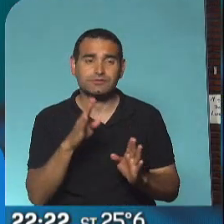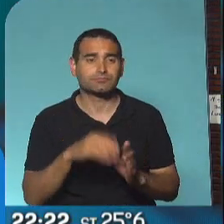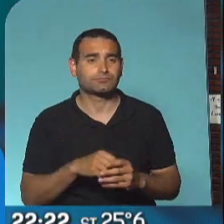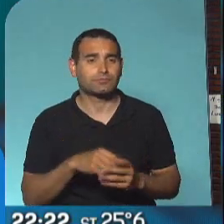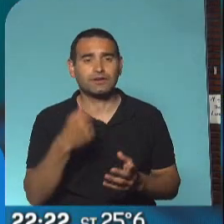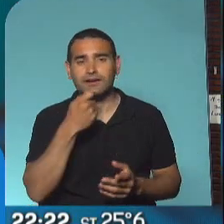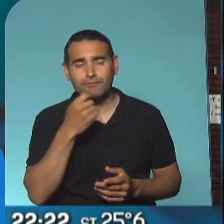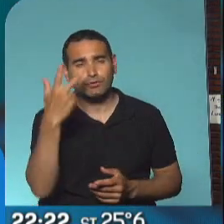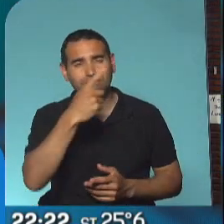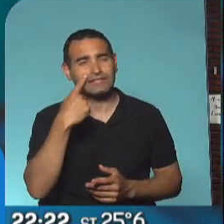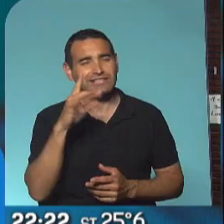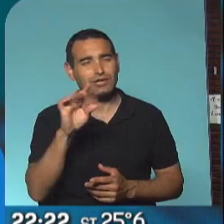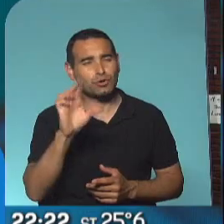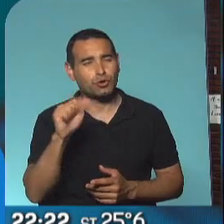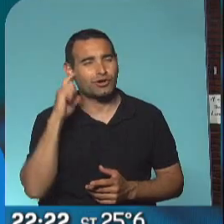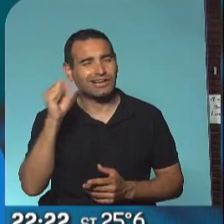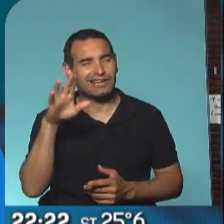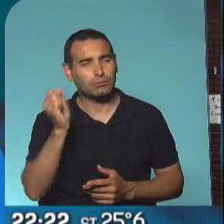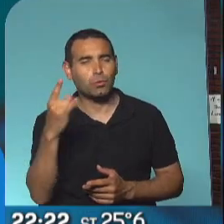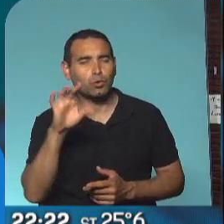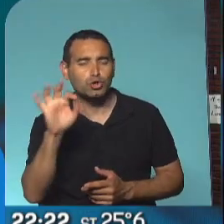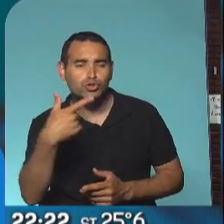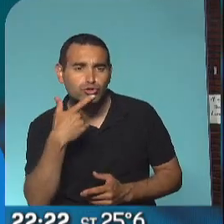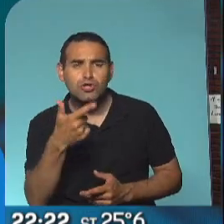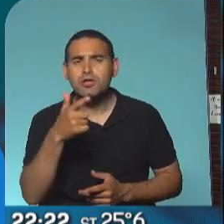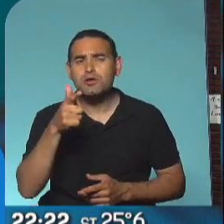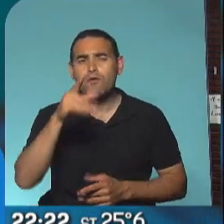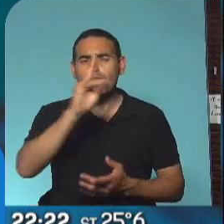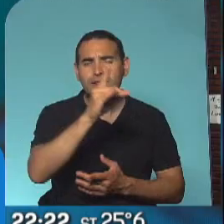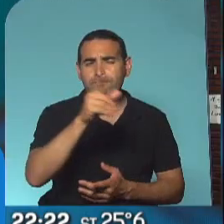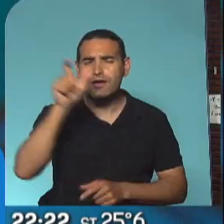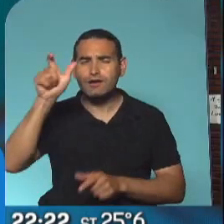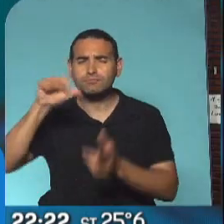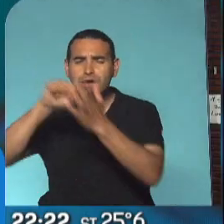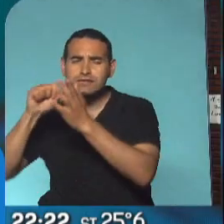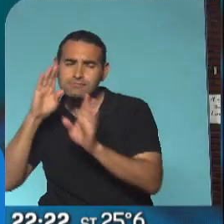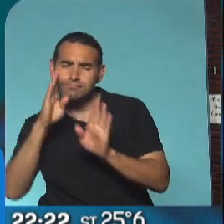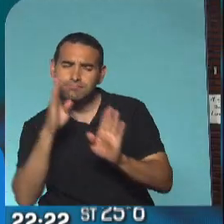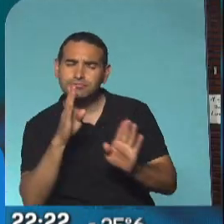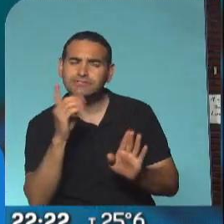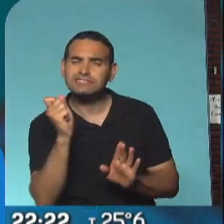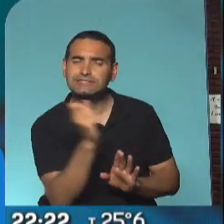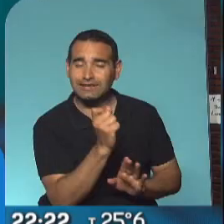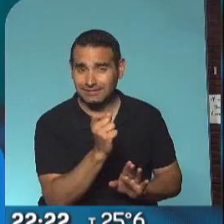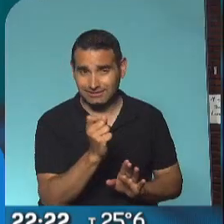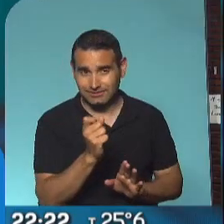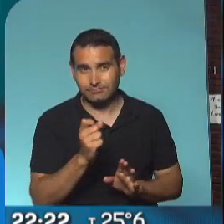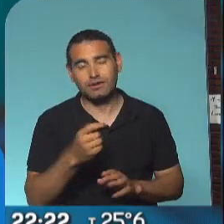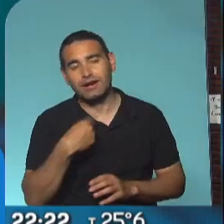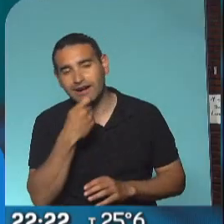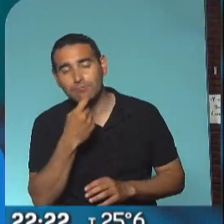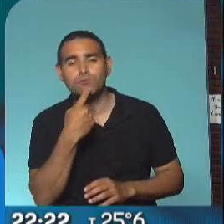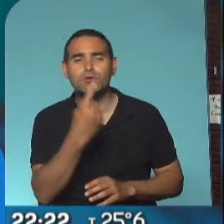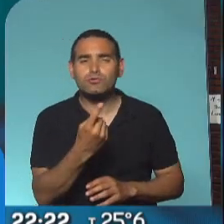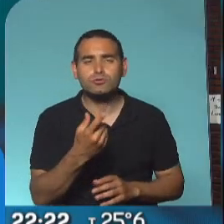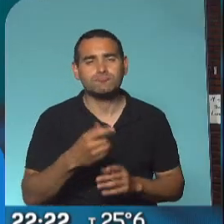los hidrocarburos. ¿Quiénes son los que están mirando a Bolivia en materia de hidrocarburos? Entonces, cuando preguntamos por los